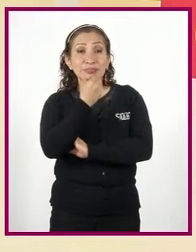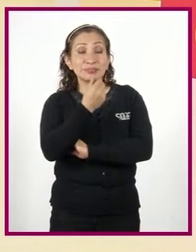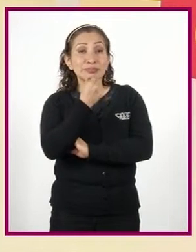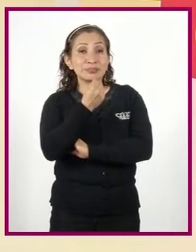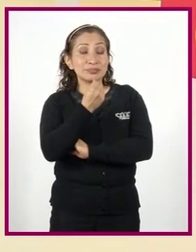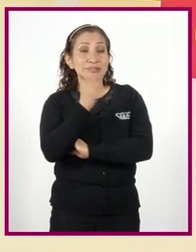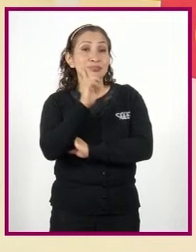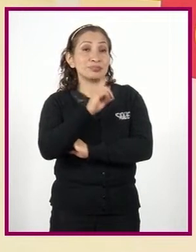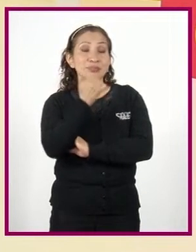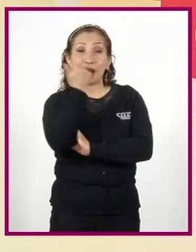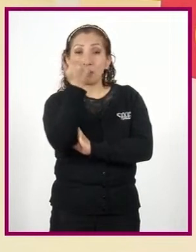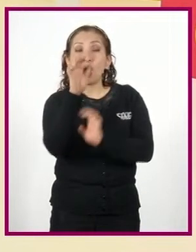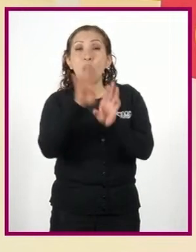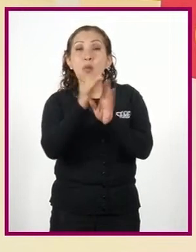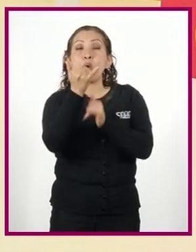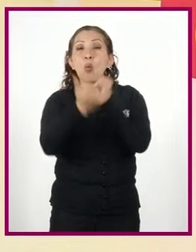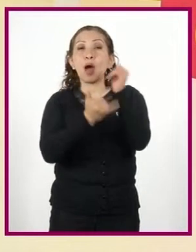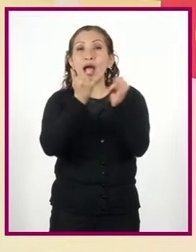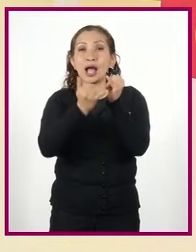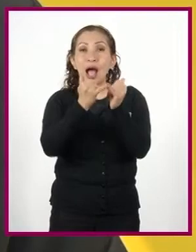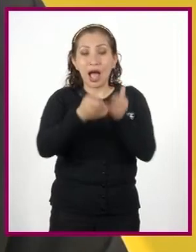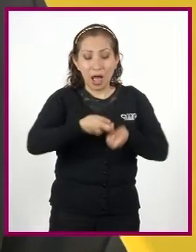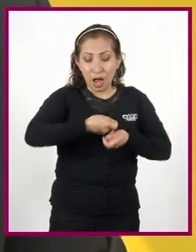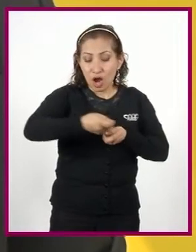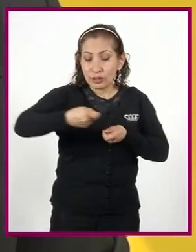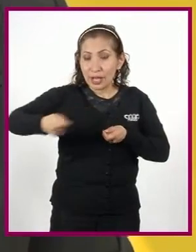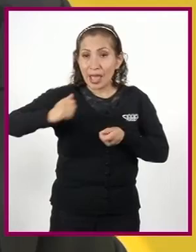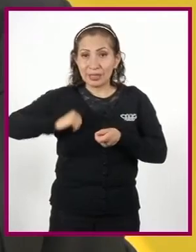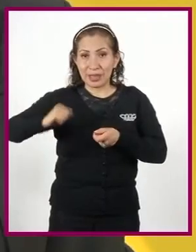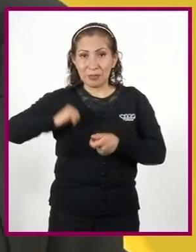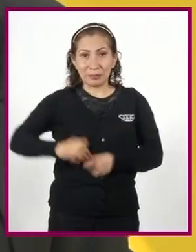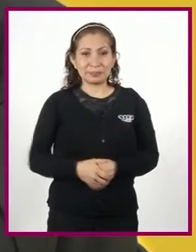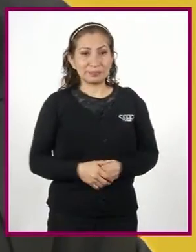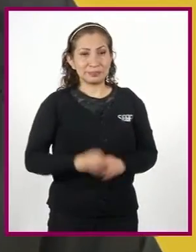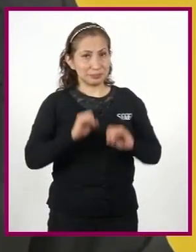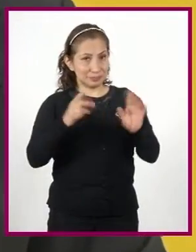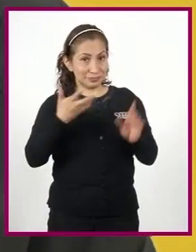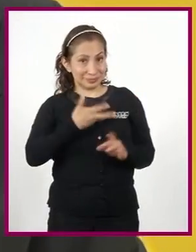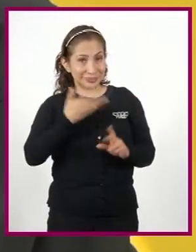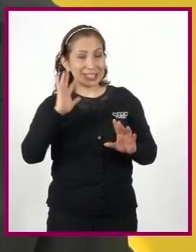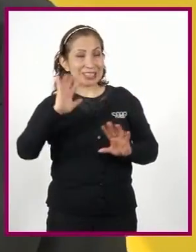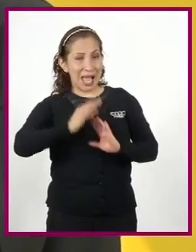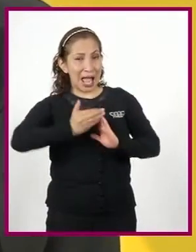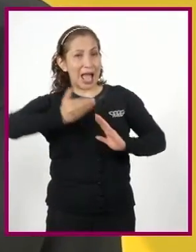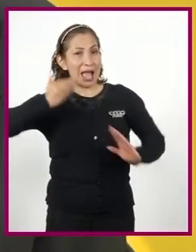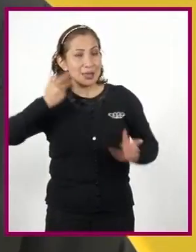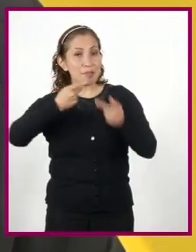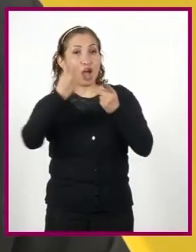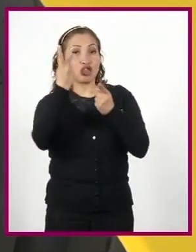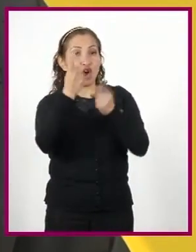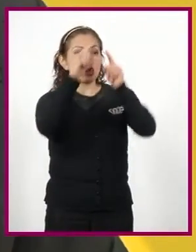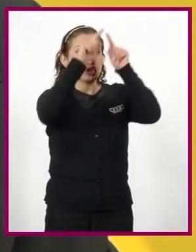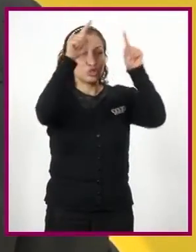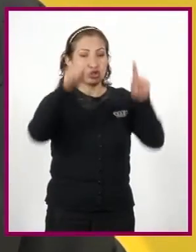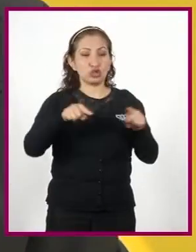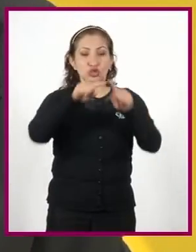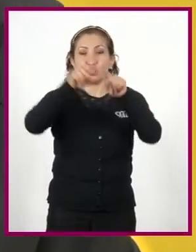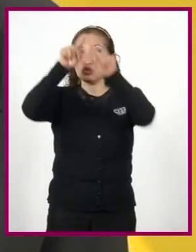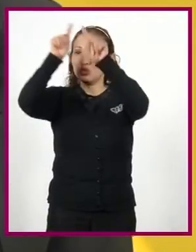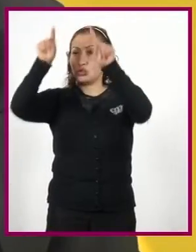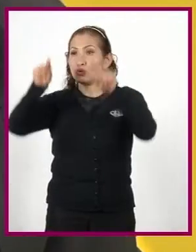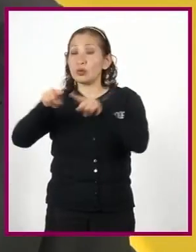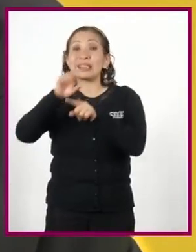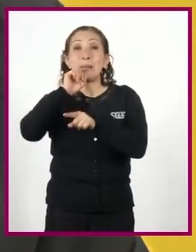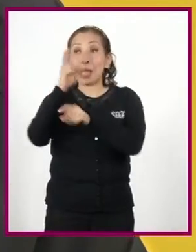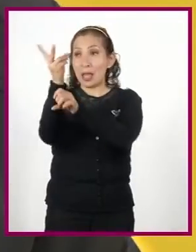alumnas cómo se juega la Lotería del México Antiguo? Claro, aquí tengo preparados 2 tableros. Además,